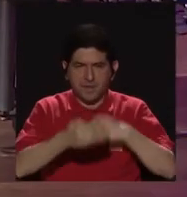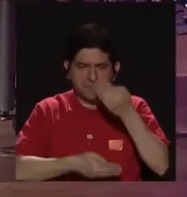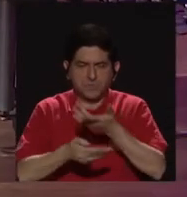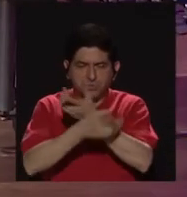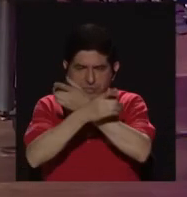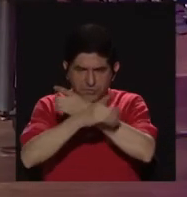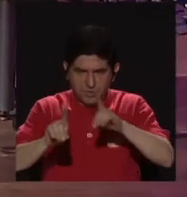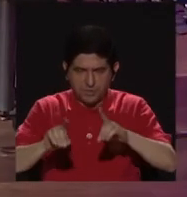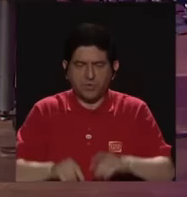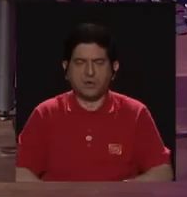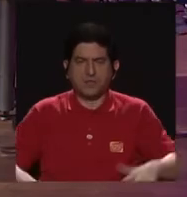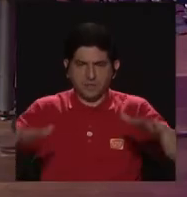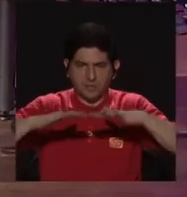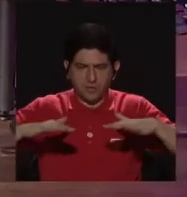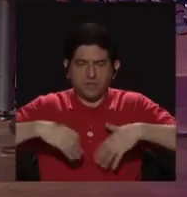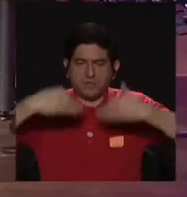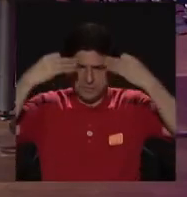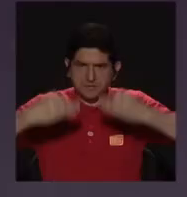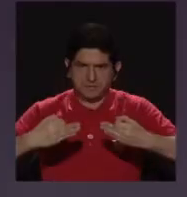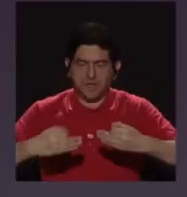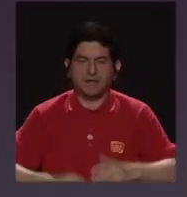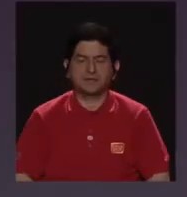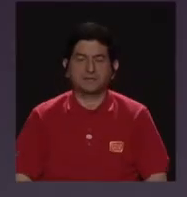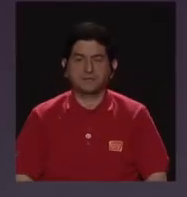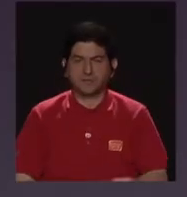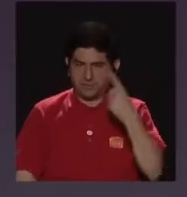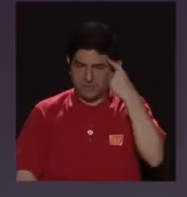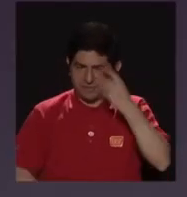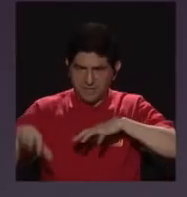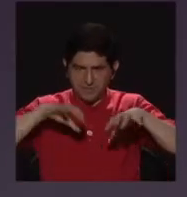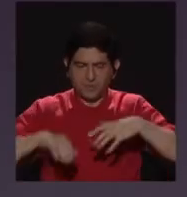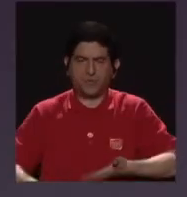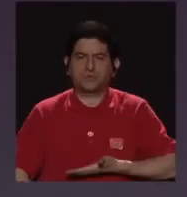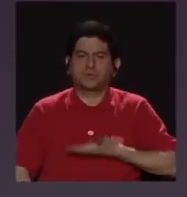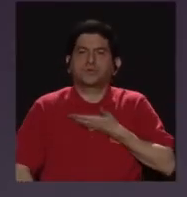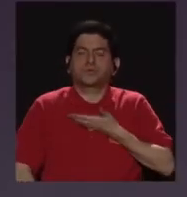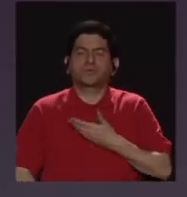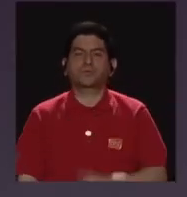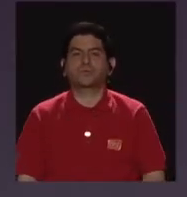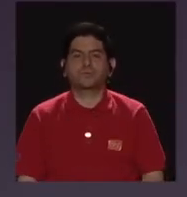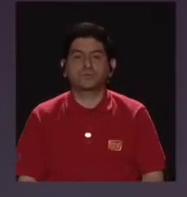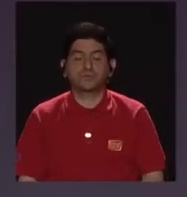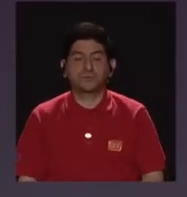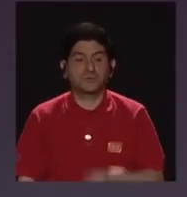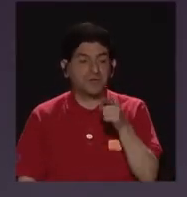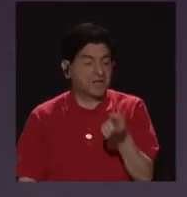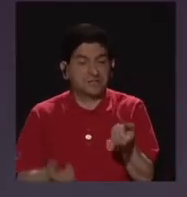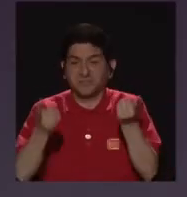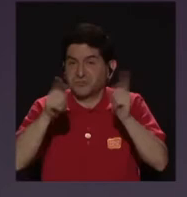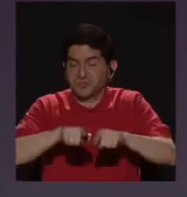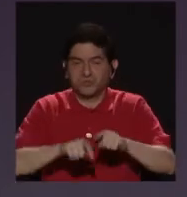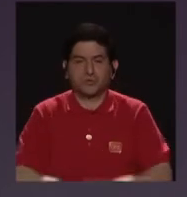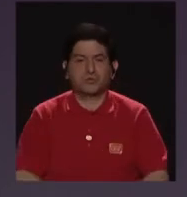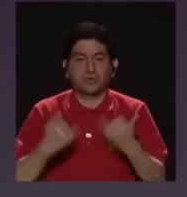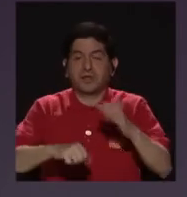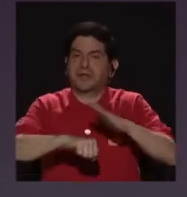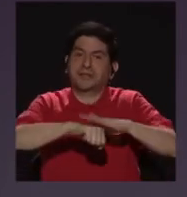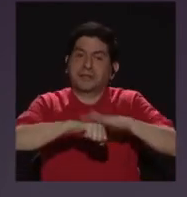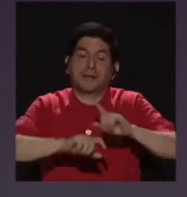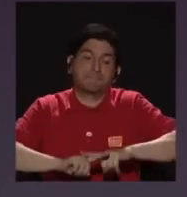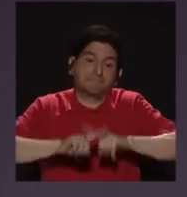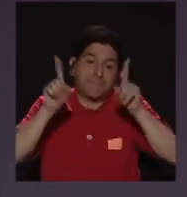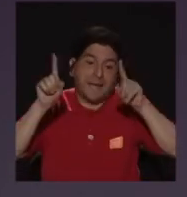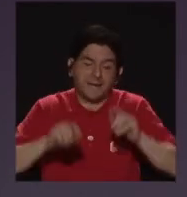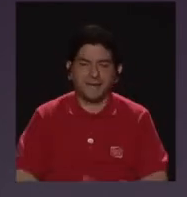espacio de toma de decisiones el orgullo que probablemente que no haya sucede justamente porque es una patente pero bueno